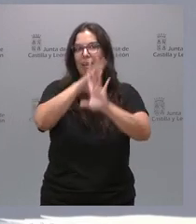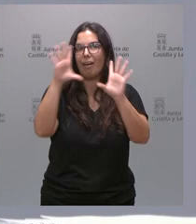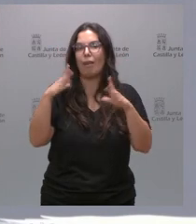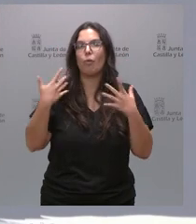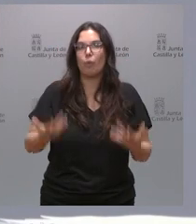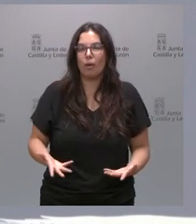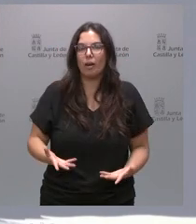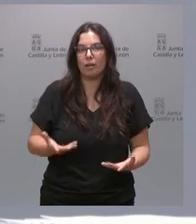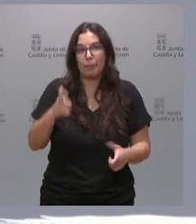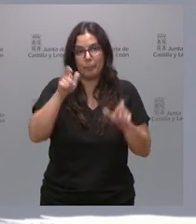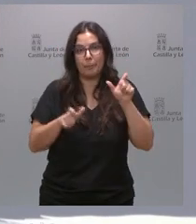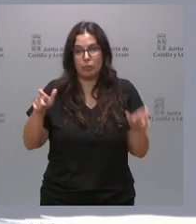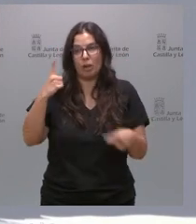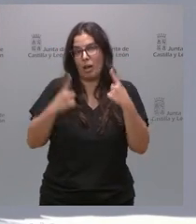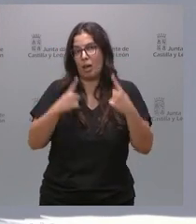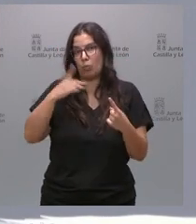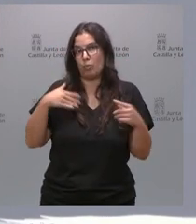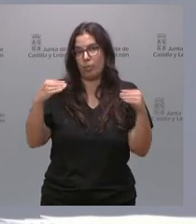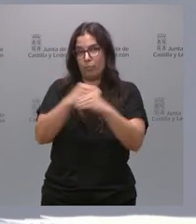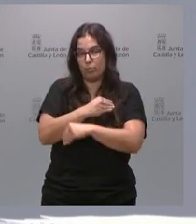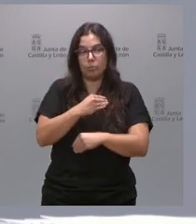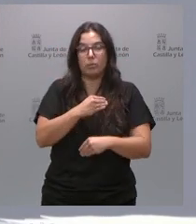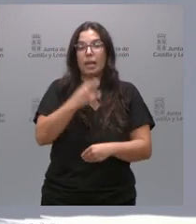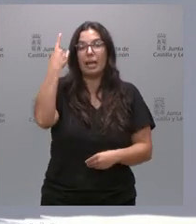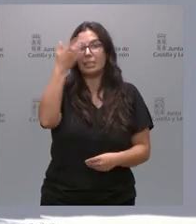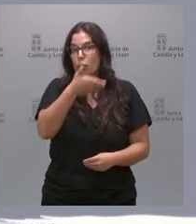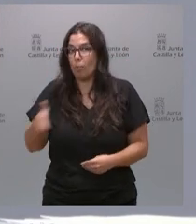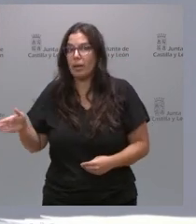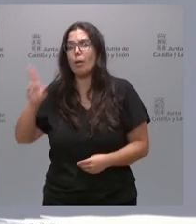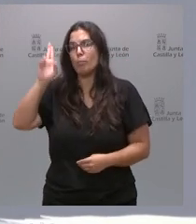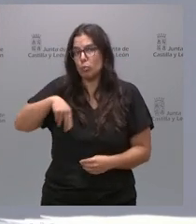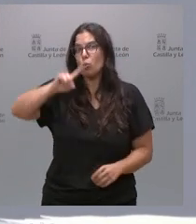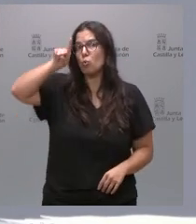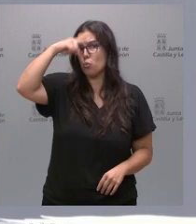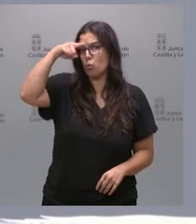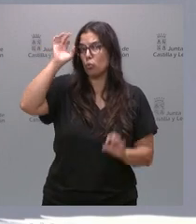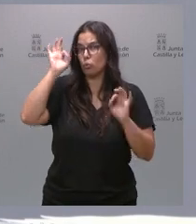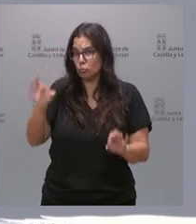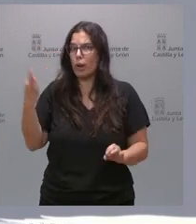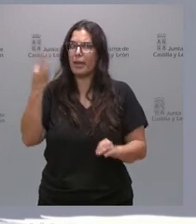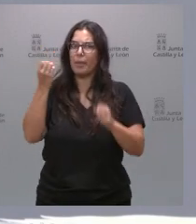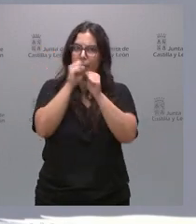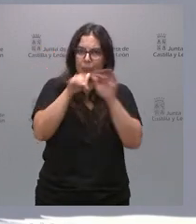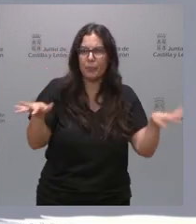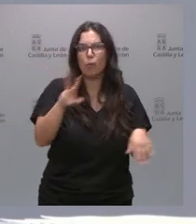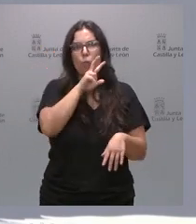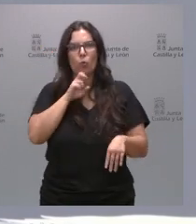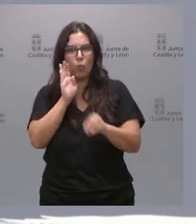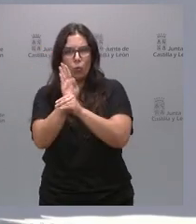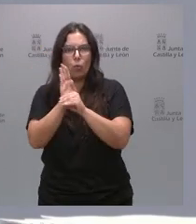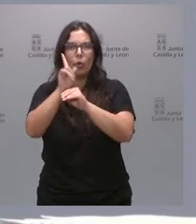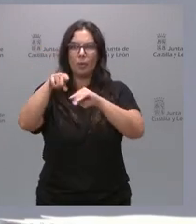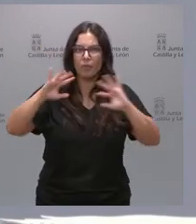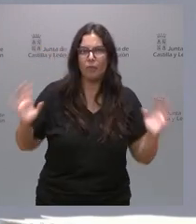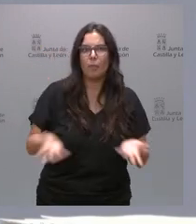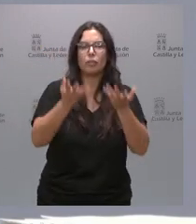pueda haber personas que no lo compartan que la tauromaquia es cultura y se tengo Claro que tiene que ser objeto de difusión de mantenimiento y de fomento